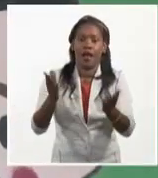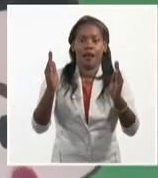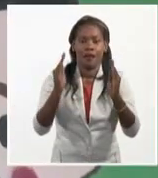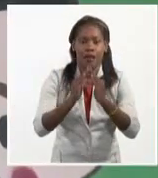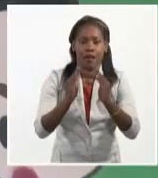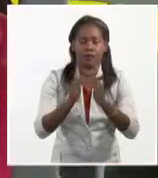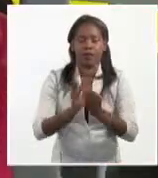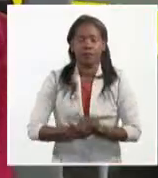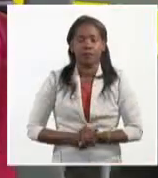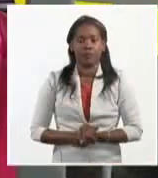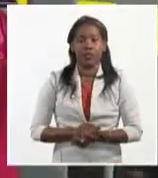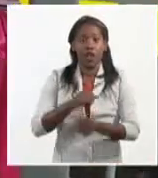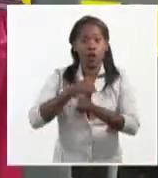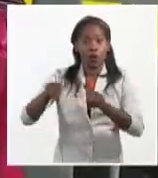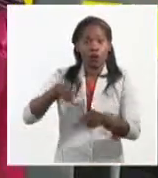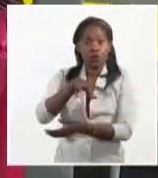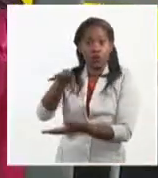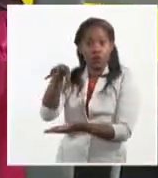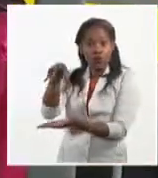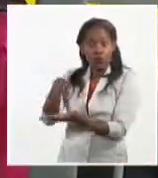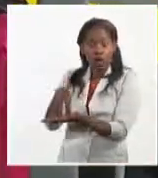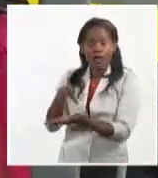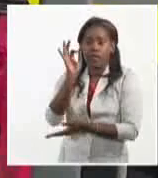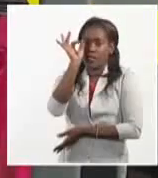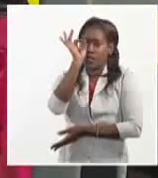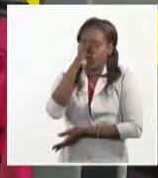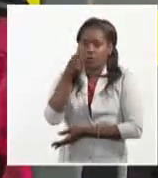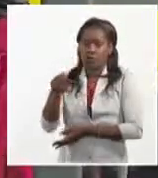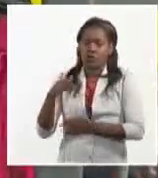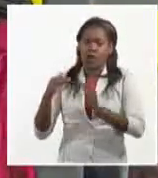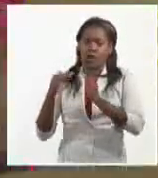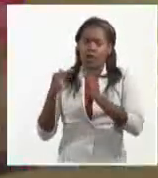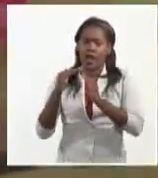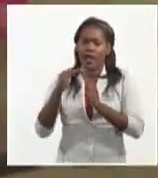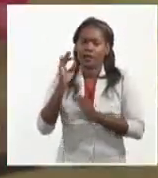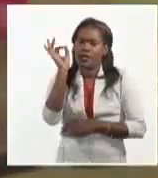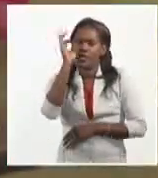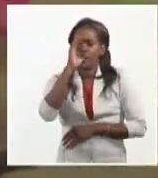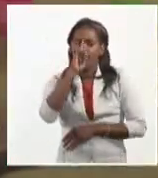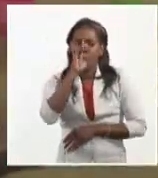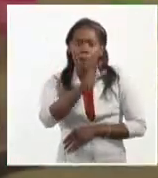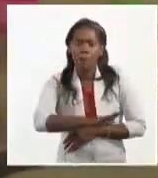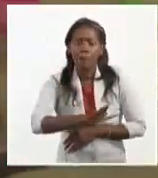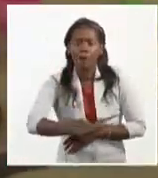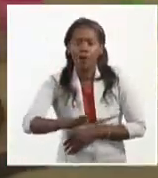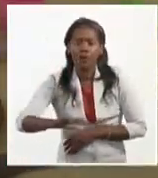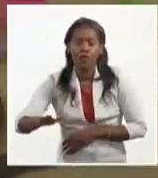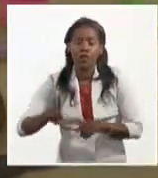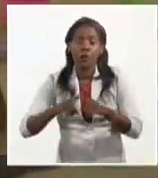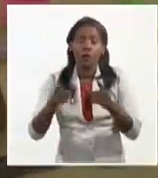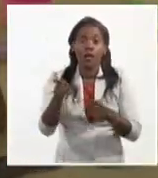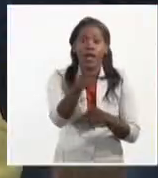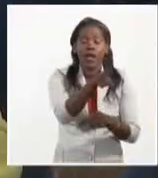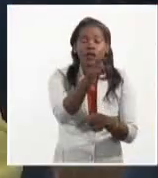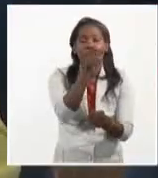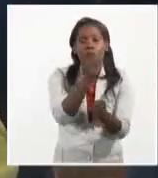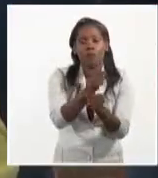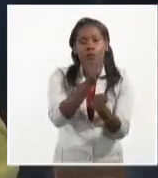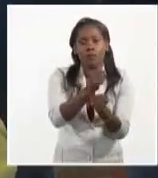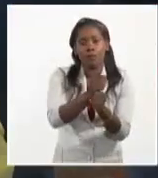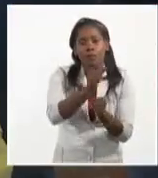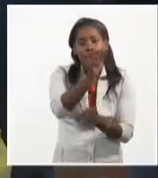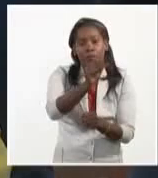de la casita infantil Pequeños Científicos del Instituto de Investigaciones de la Caña de Azúcar, con capacidad para 30 niños.